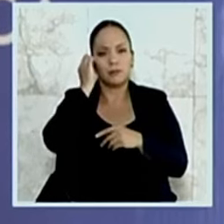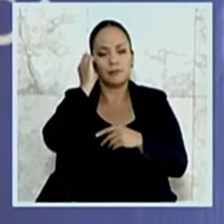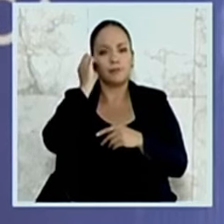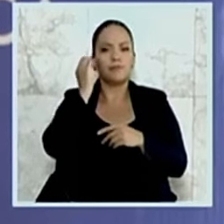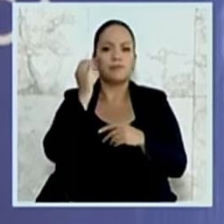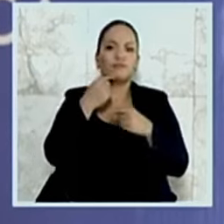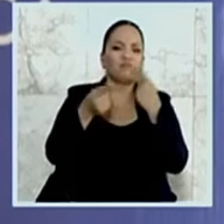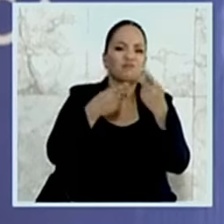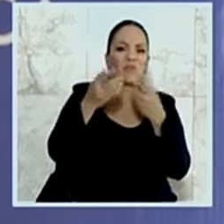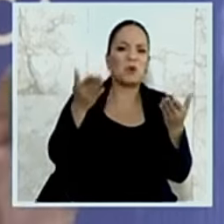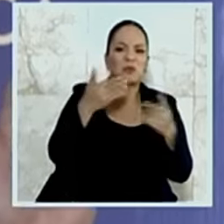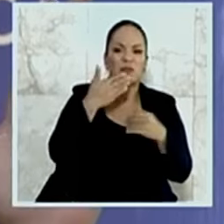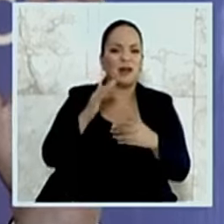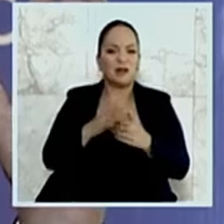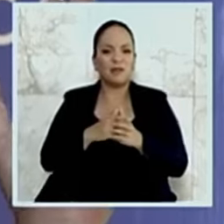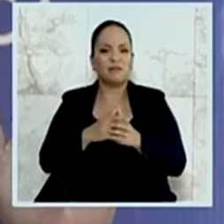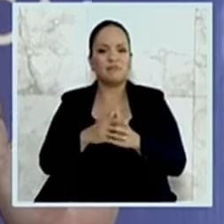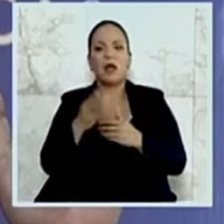salieran con